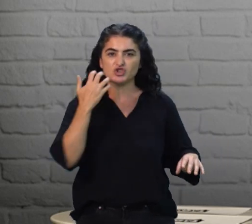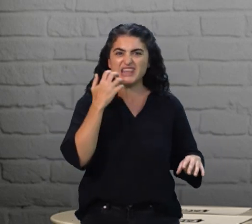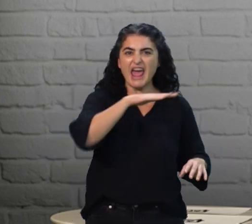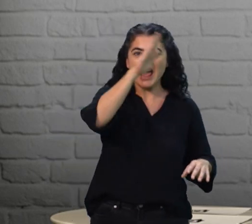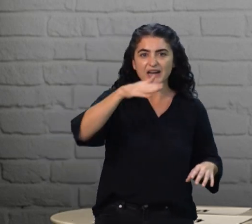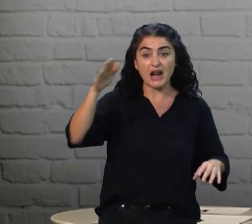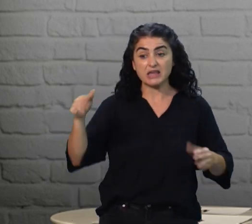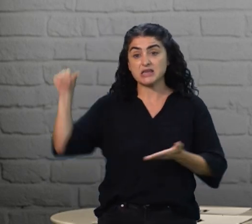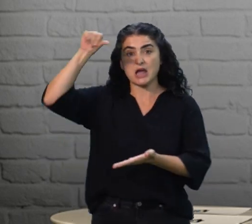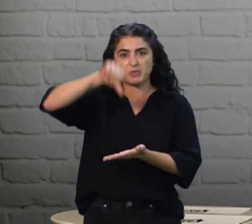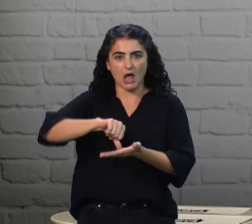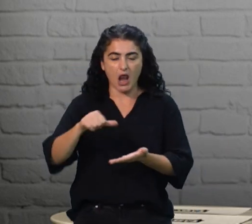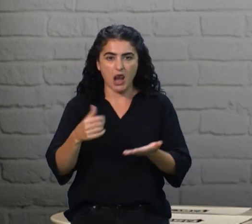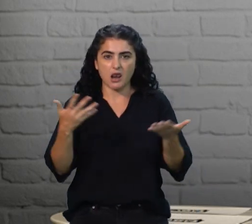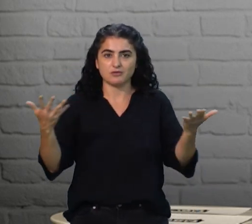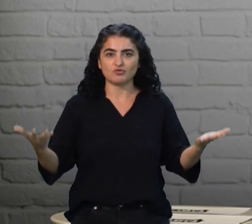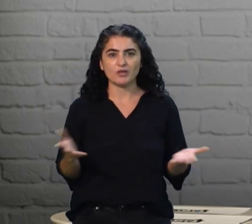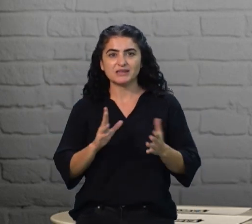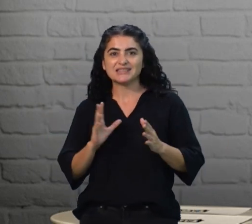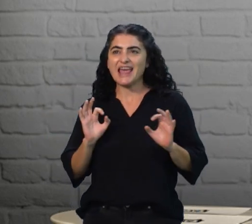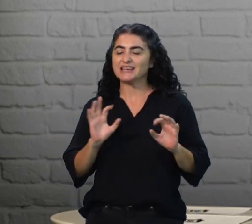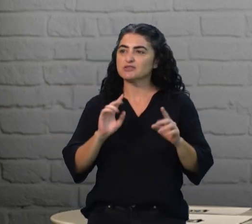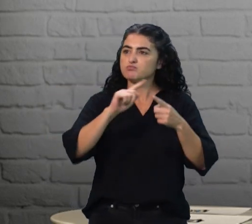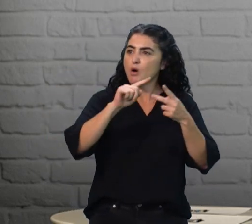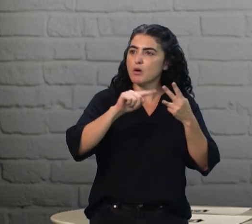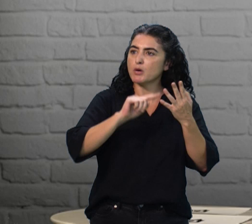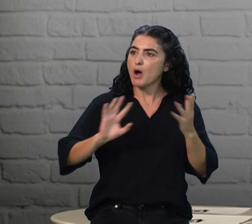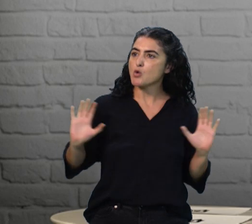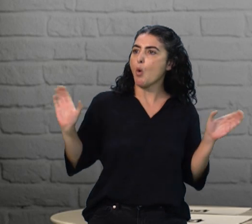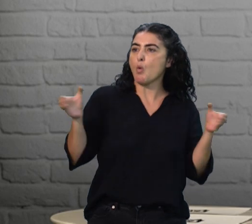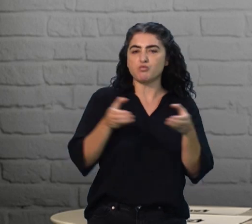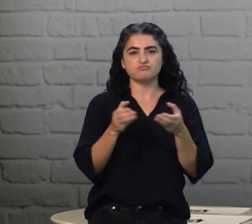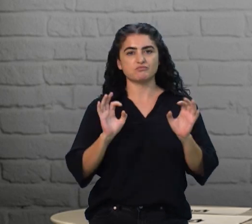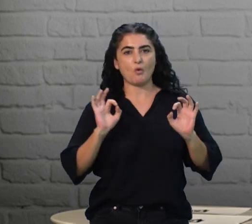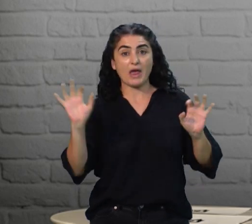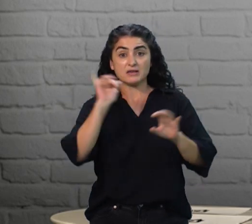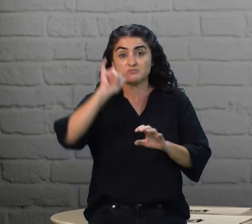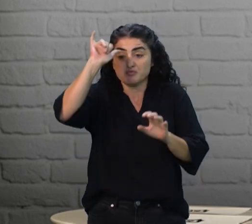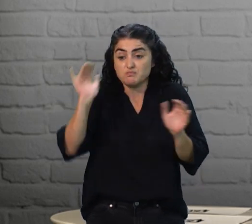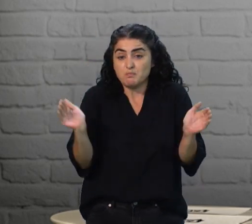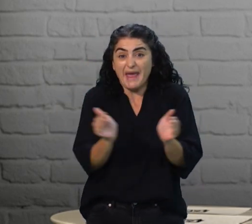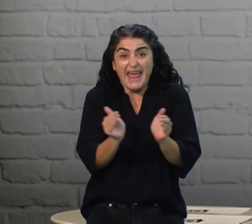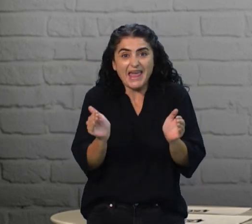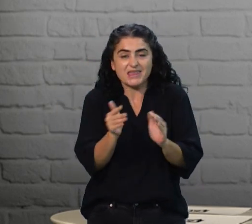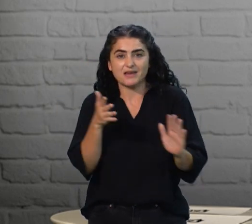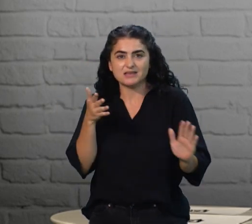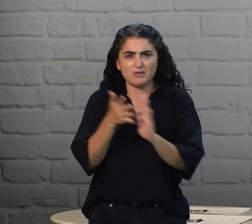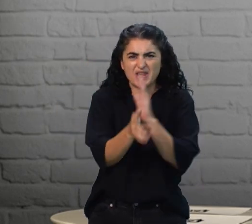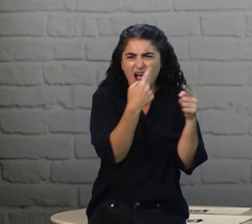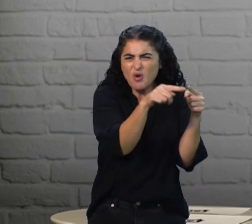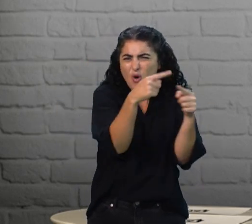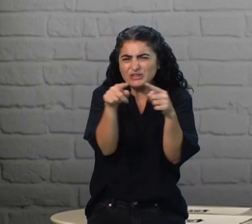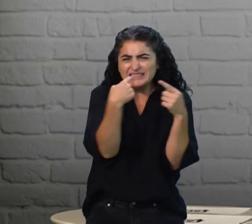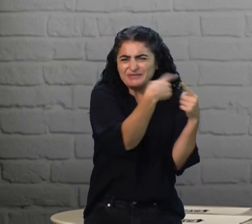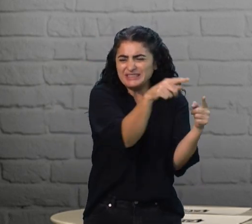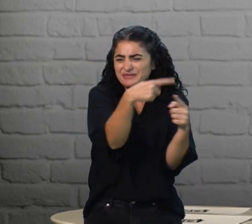entonces pues bueno es que es un conjunto es una región pequeña Y eso lo Define que tiene que tiene muchísimas cosas que